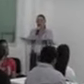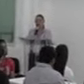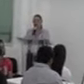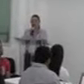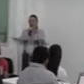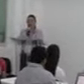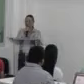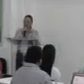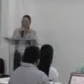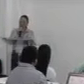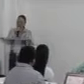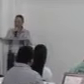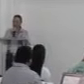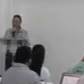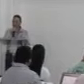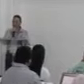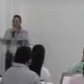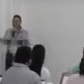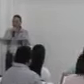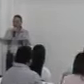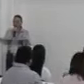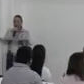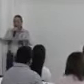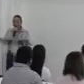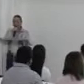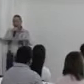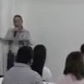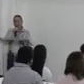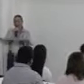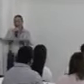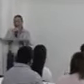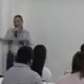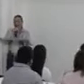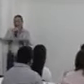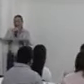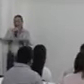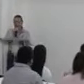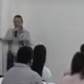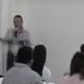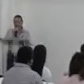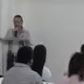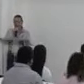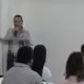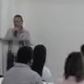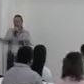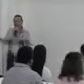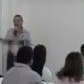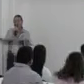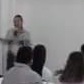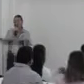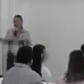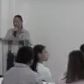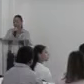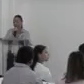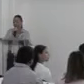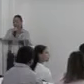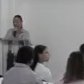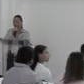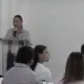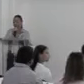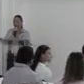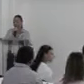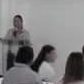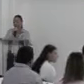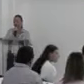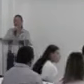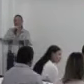las 14 horas o 2 de la tarde. Y pues bueno, esperemos resulten productivos estos